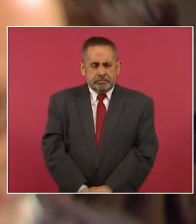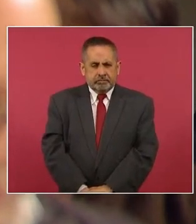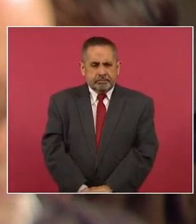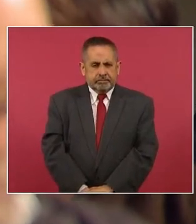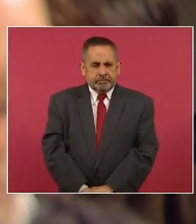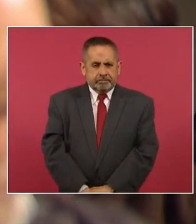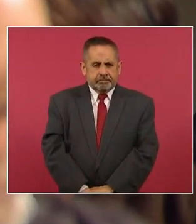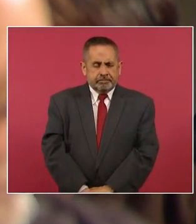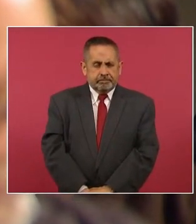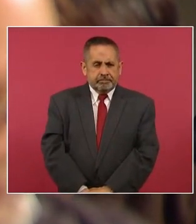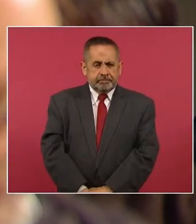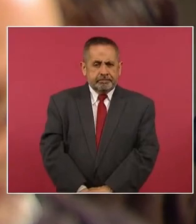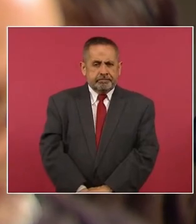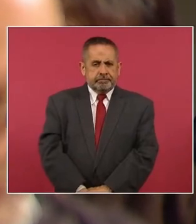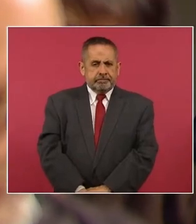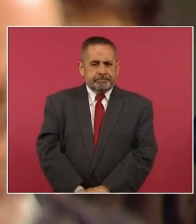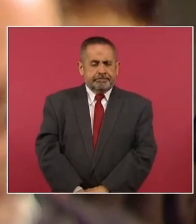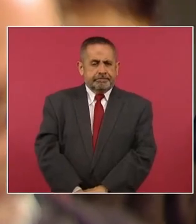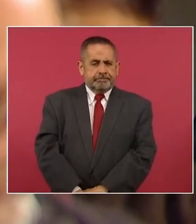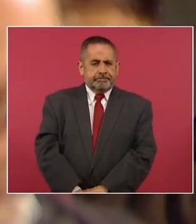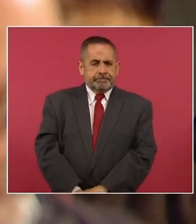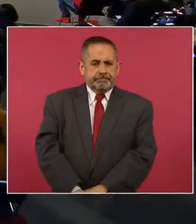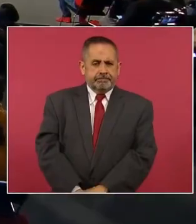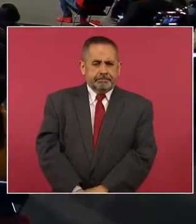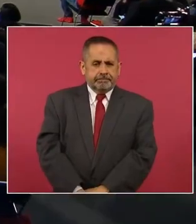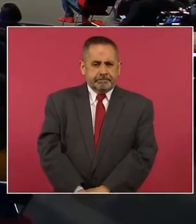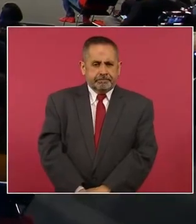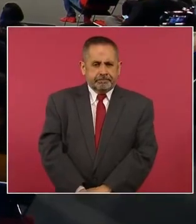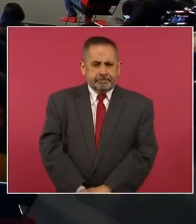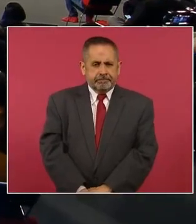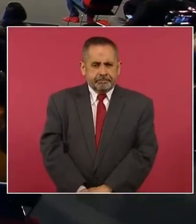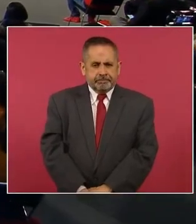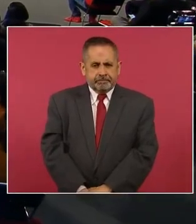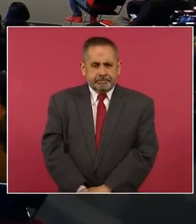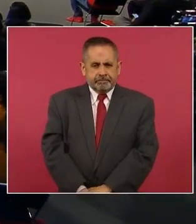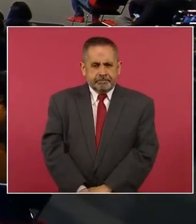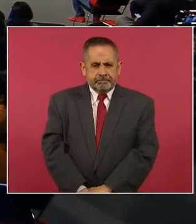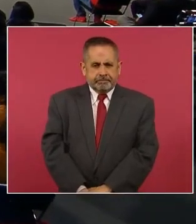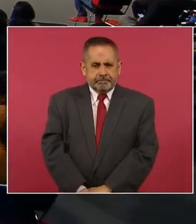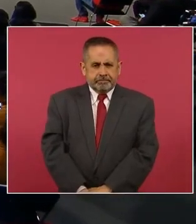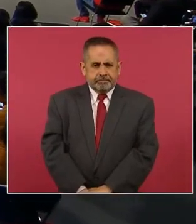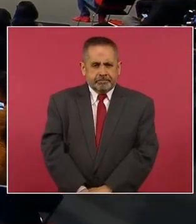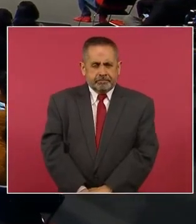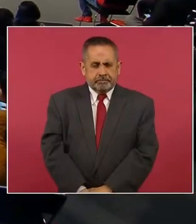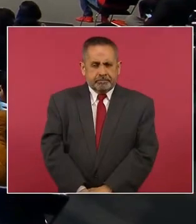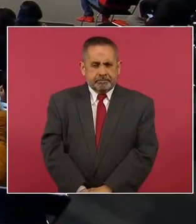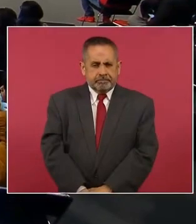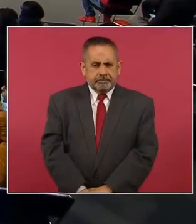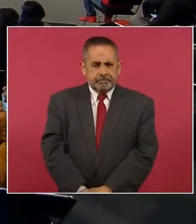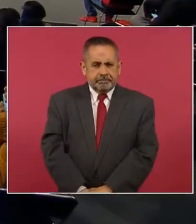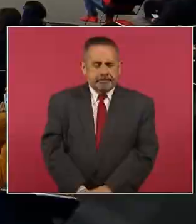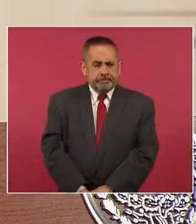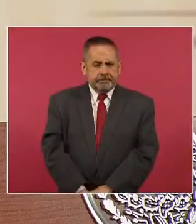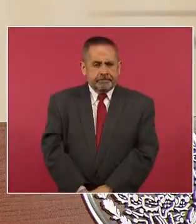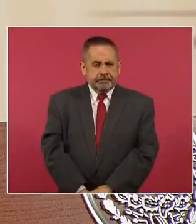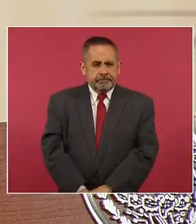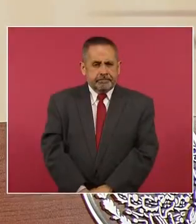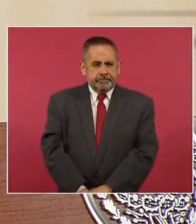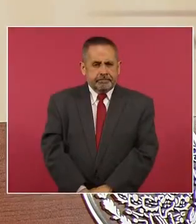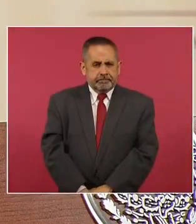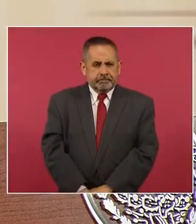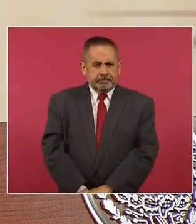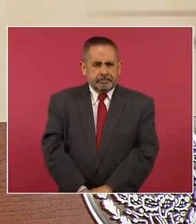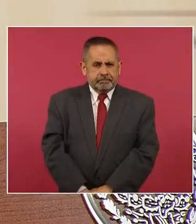los problemas que hay en el país y creemos que a lo mejor lo que ha sucedido con los familiares de tres